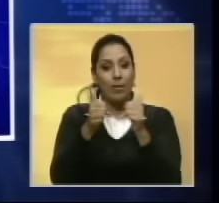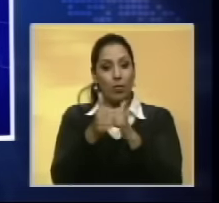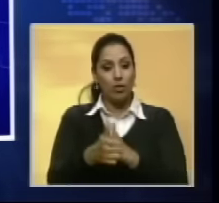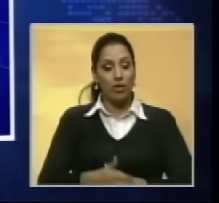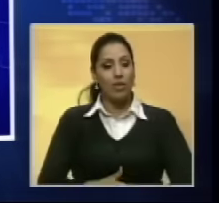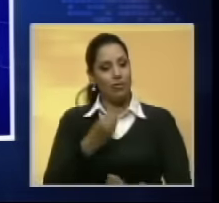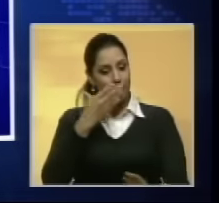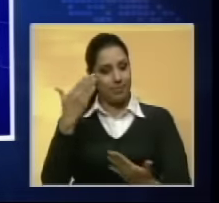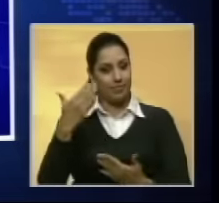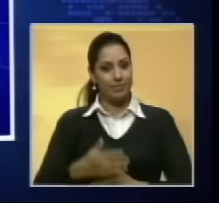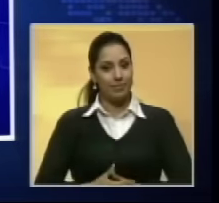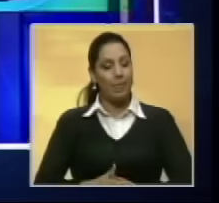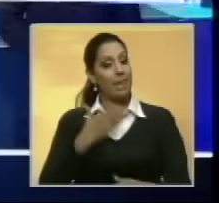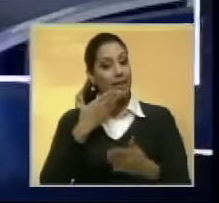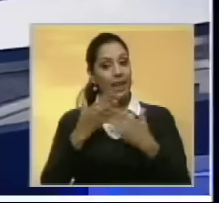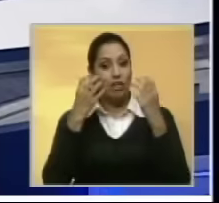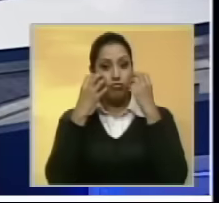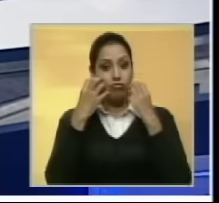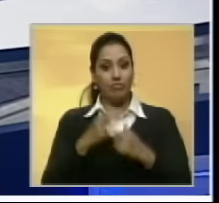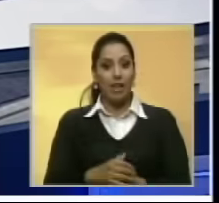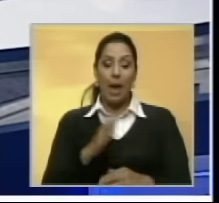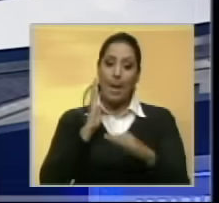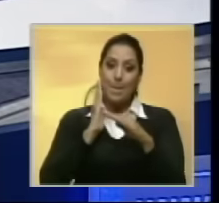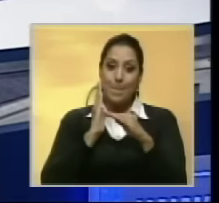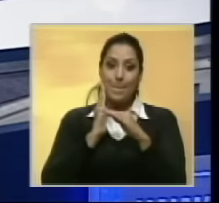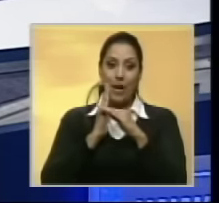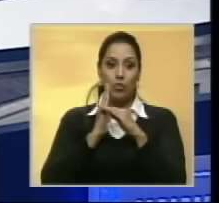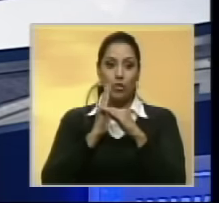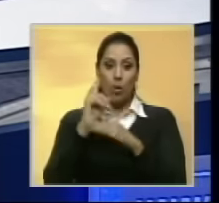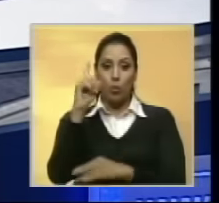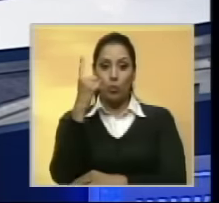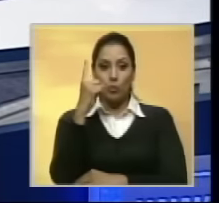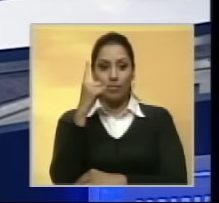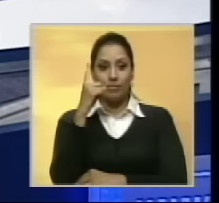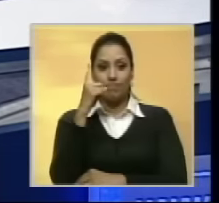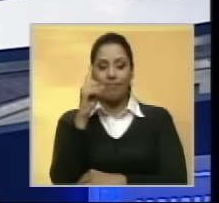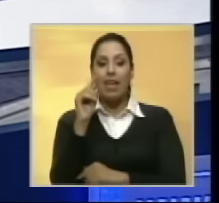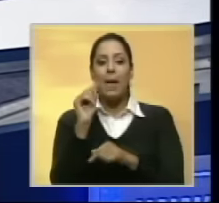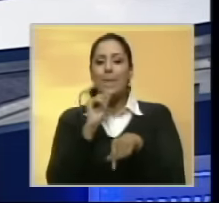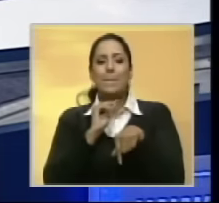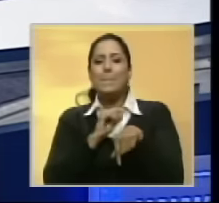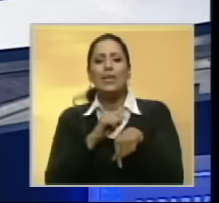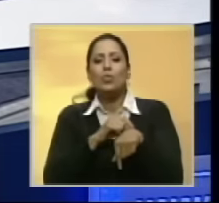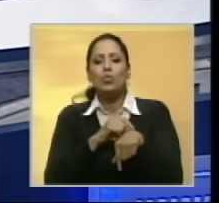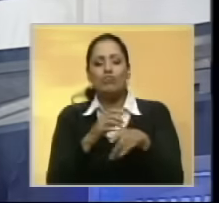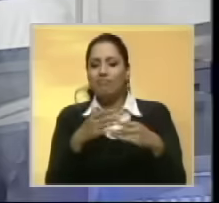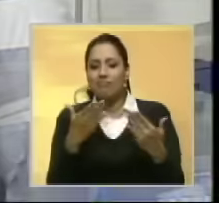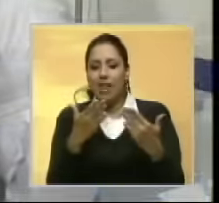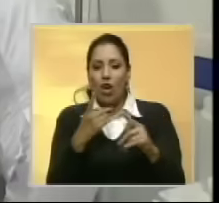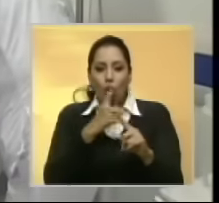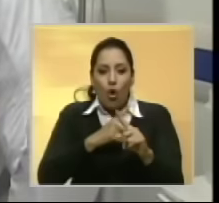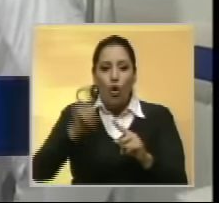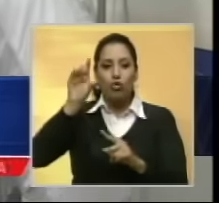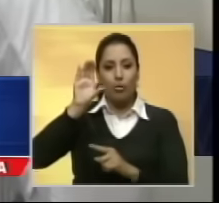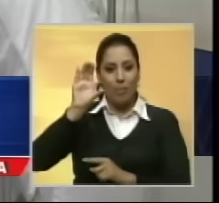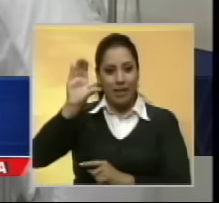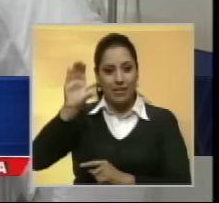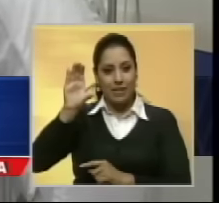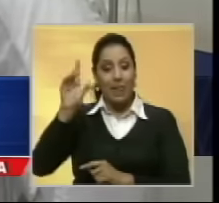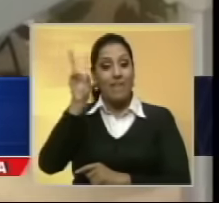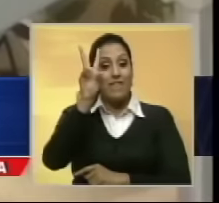universal. Volvemos con ustedes. Muchísimas gracias, Gregorio. Amigos, hacemos nuestra primera pausa. En minutos. Más allá de nuestras